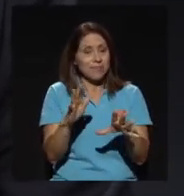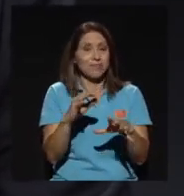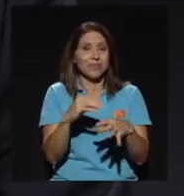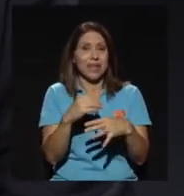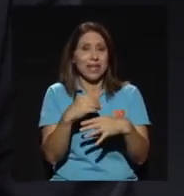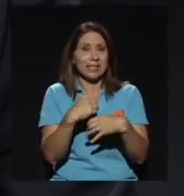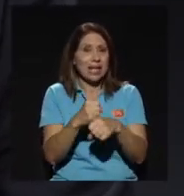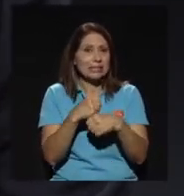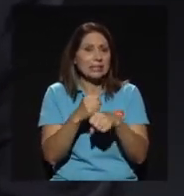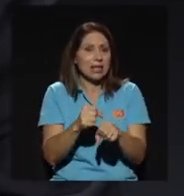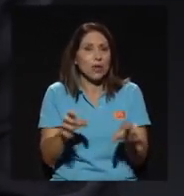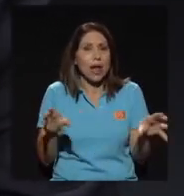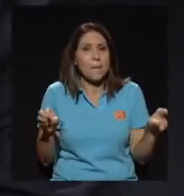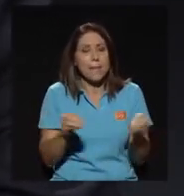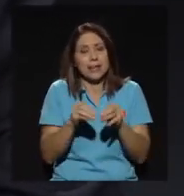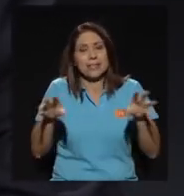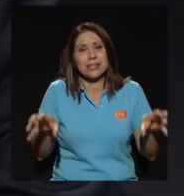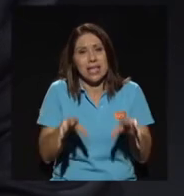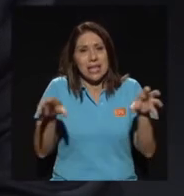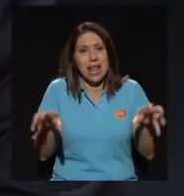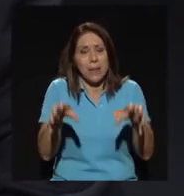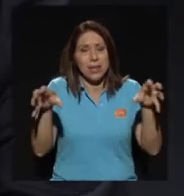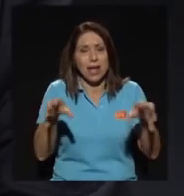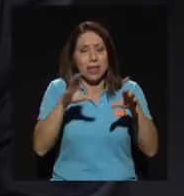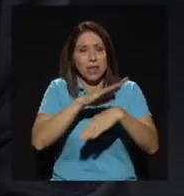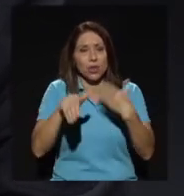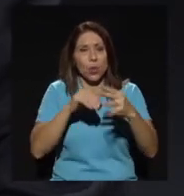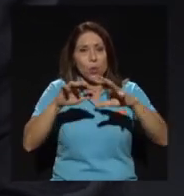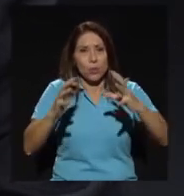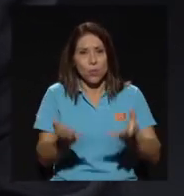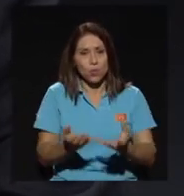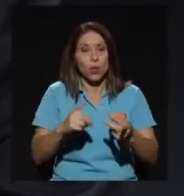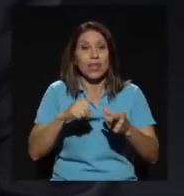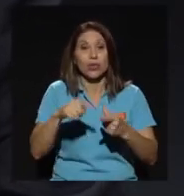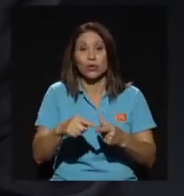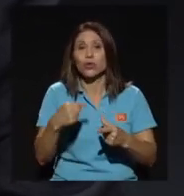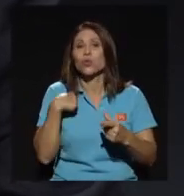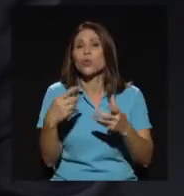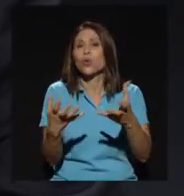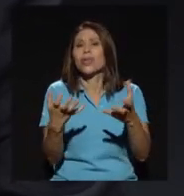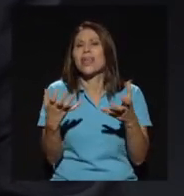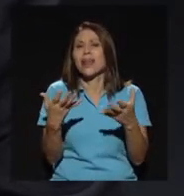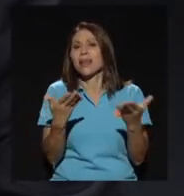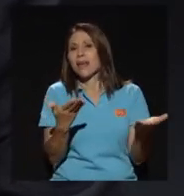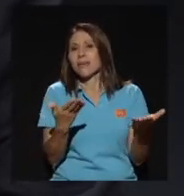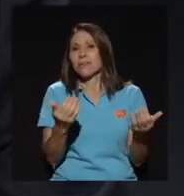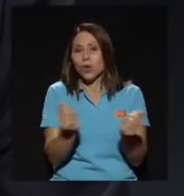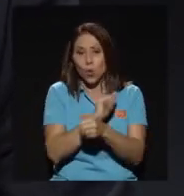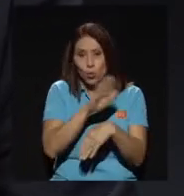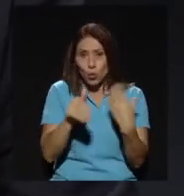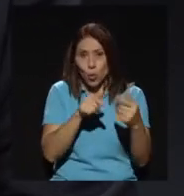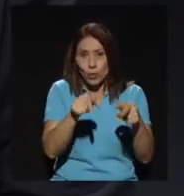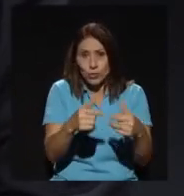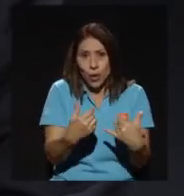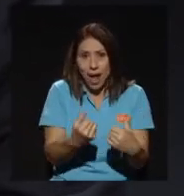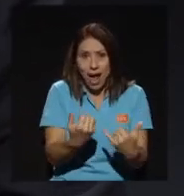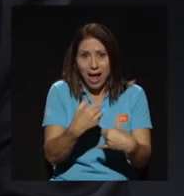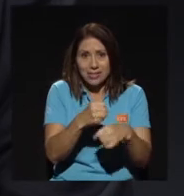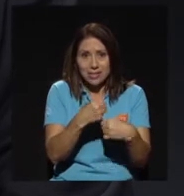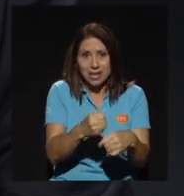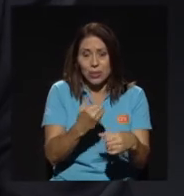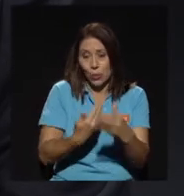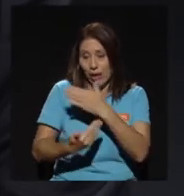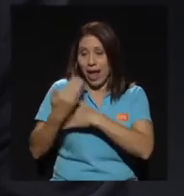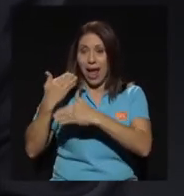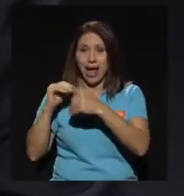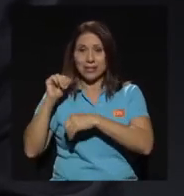dinámica de todo el mundo entonces lo que uno quiere con todo esto que estamos haciendo y que hicimos hace diez años es que el